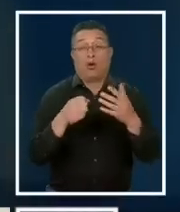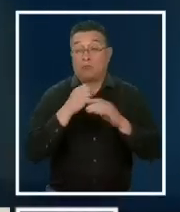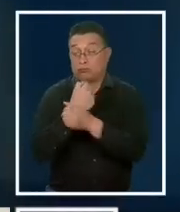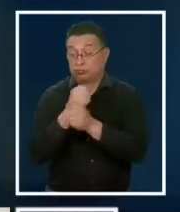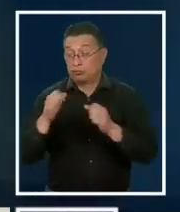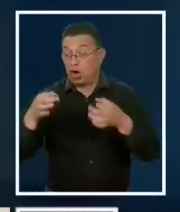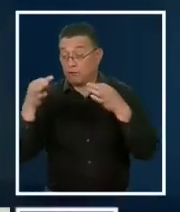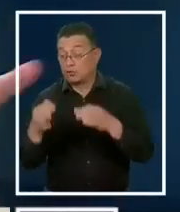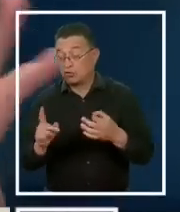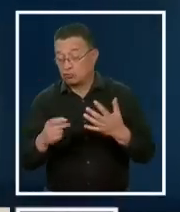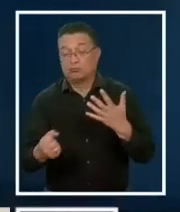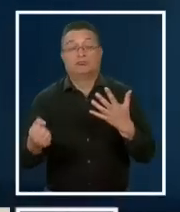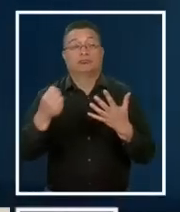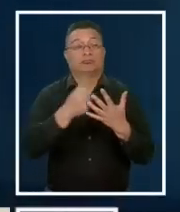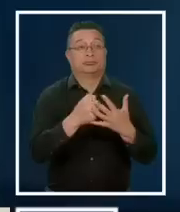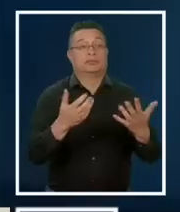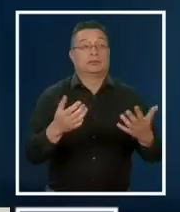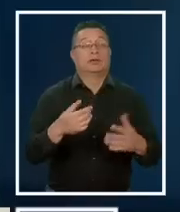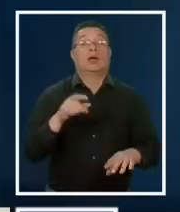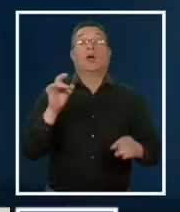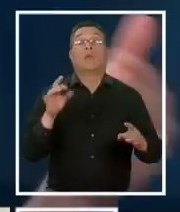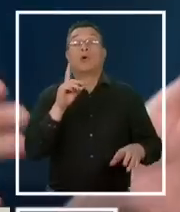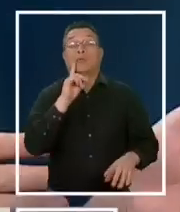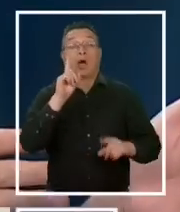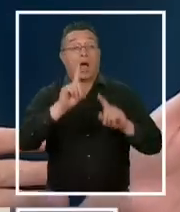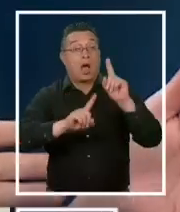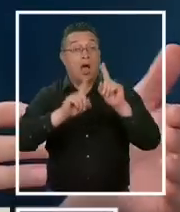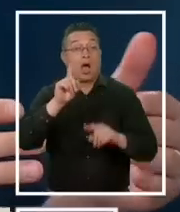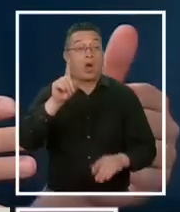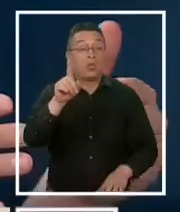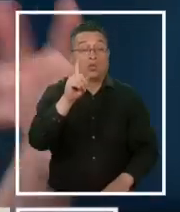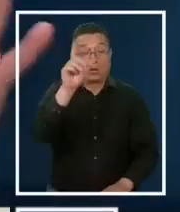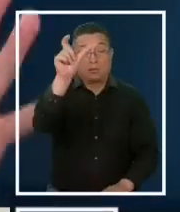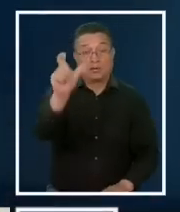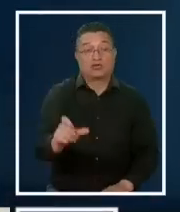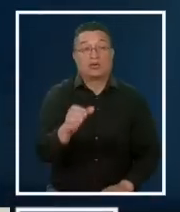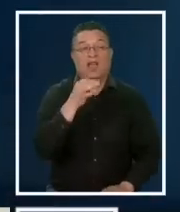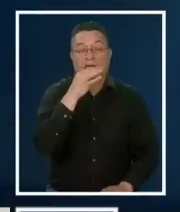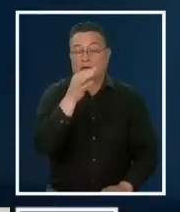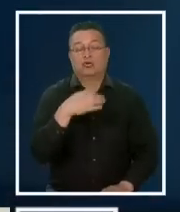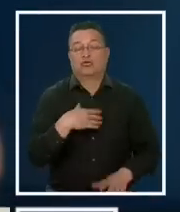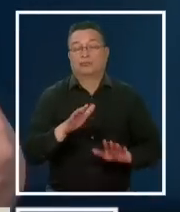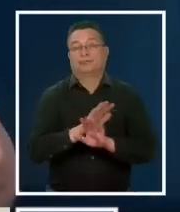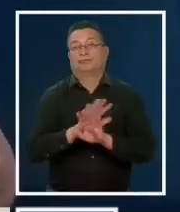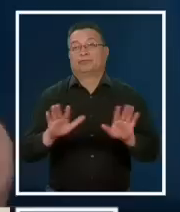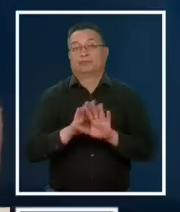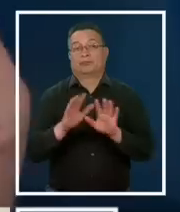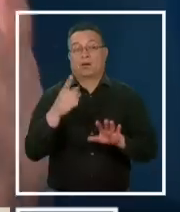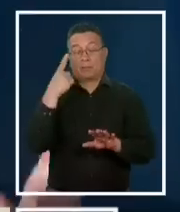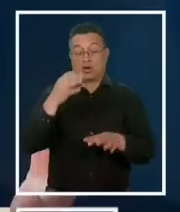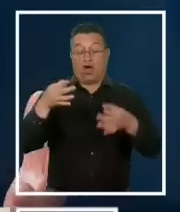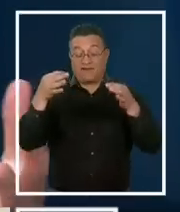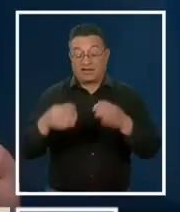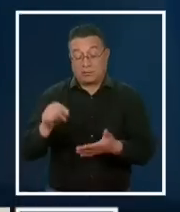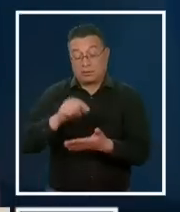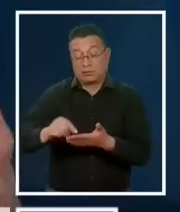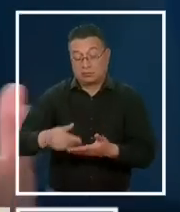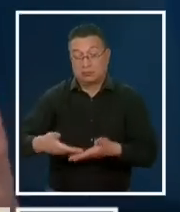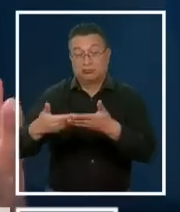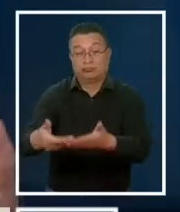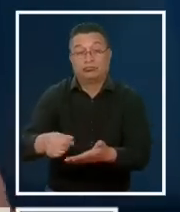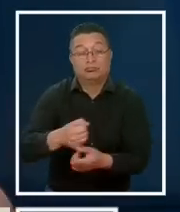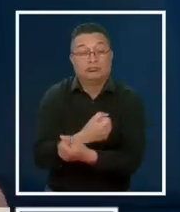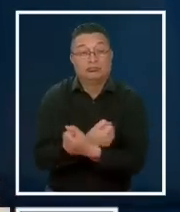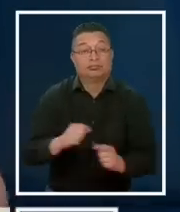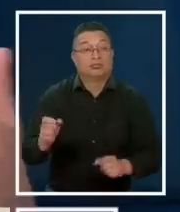no es porque alguien le ganó dos espacios Claro si alguien porque alguien antes teníamos una persona que dijo yo no corro más pero no había renunciado oficialmente y por tanto el